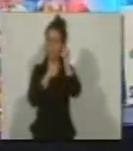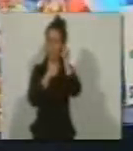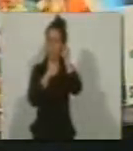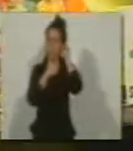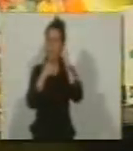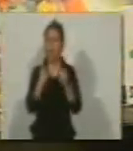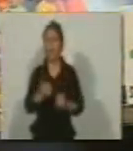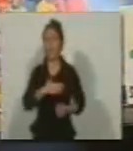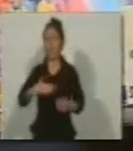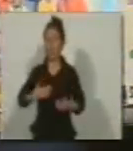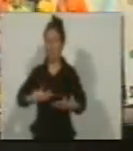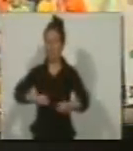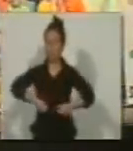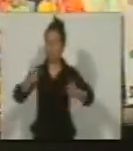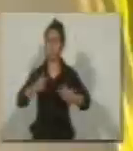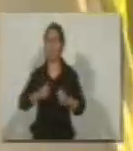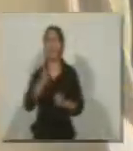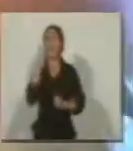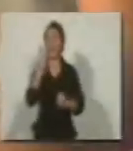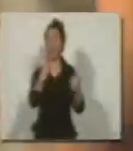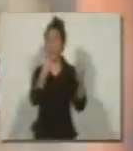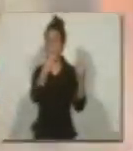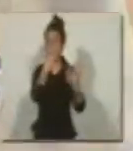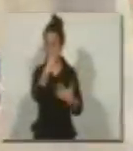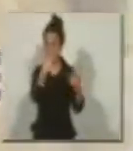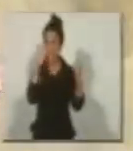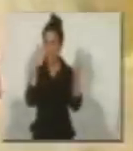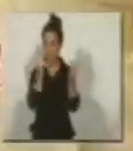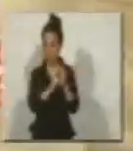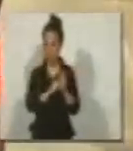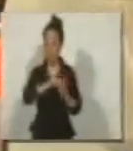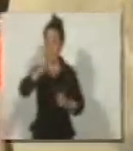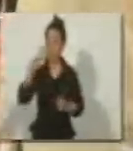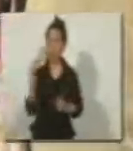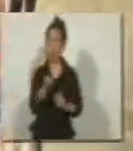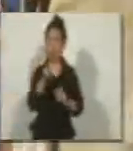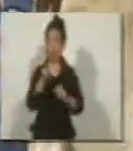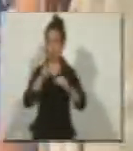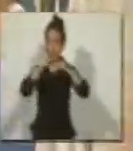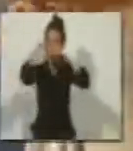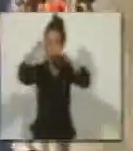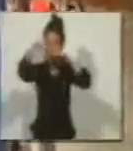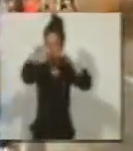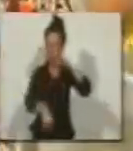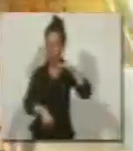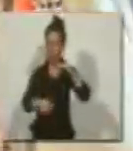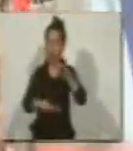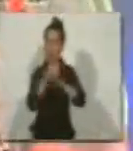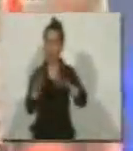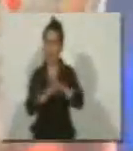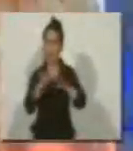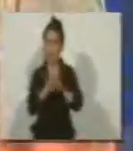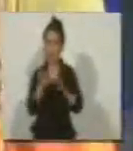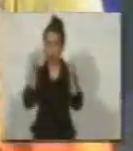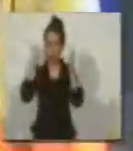700.000 euros para llenar el mar de mierda y de cemento y para siempre a los